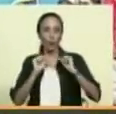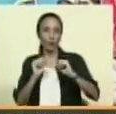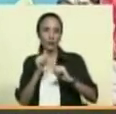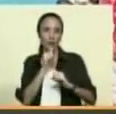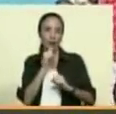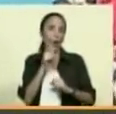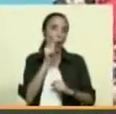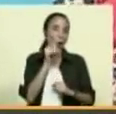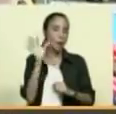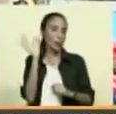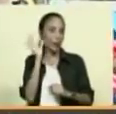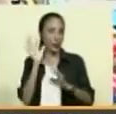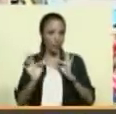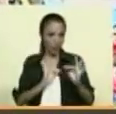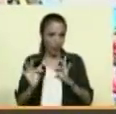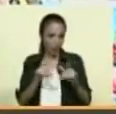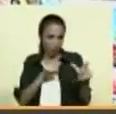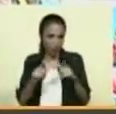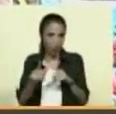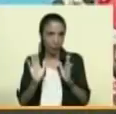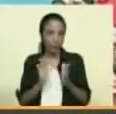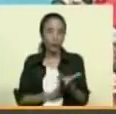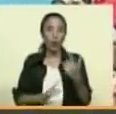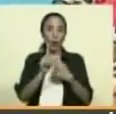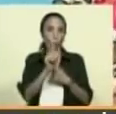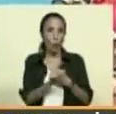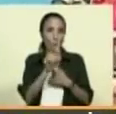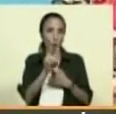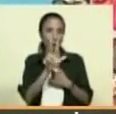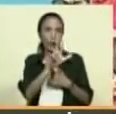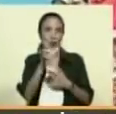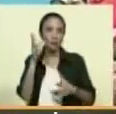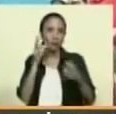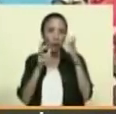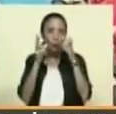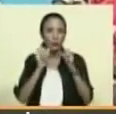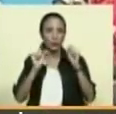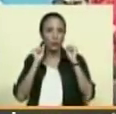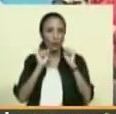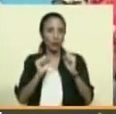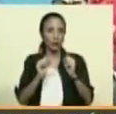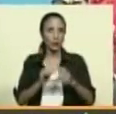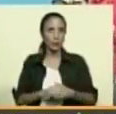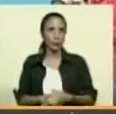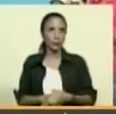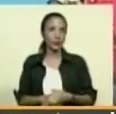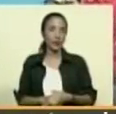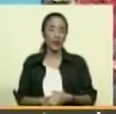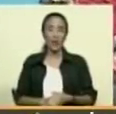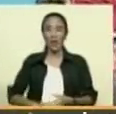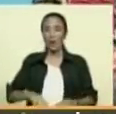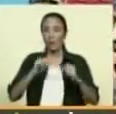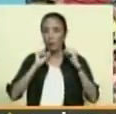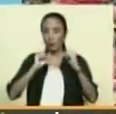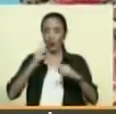¿Están preparados? A la cuenta de 3 vamos a escuchar un